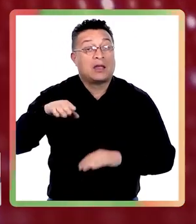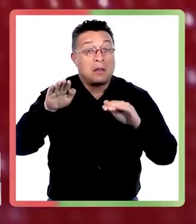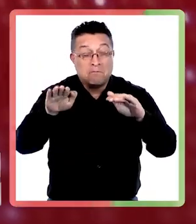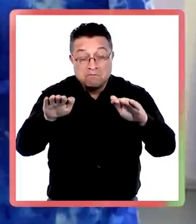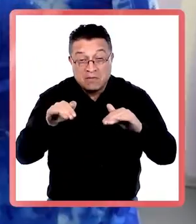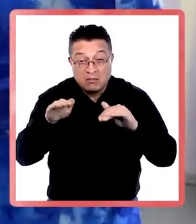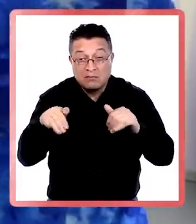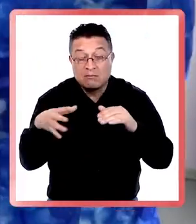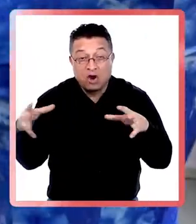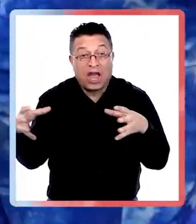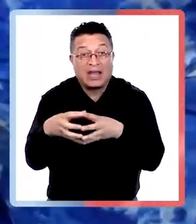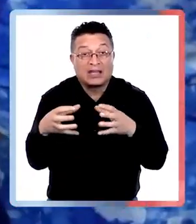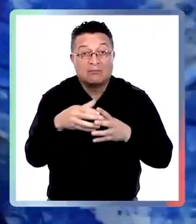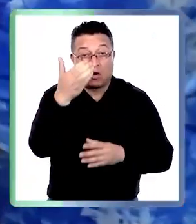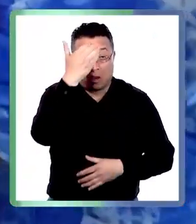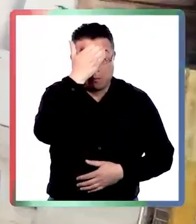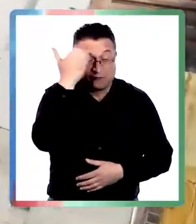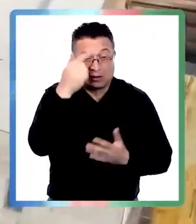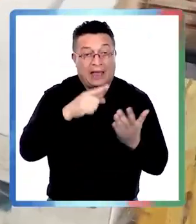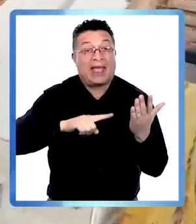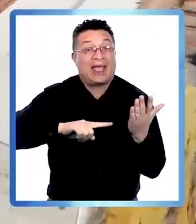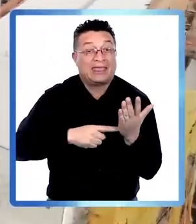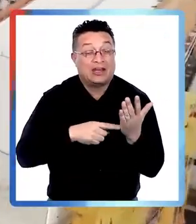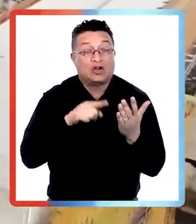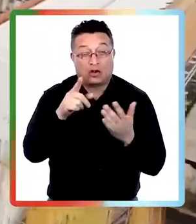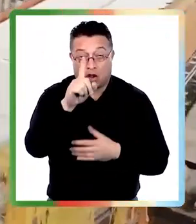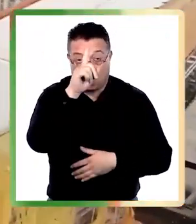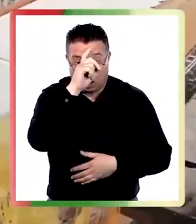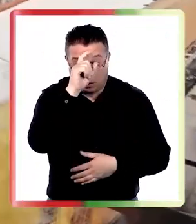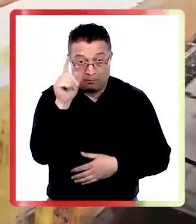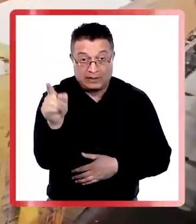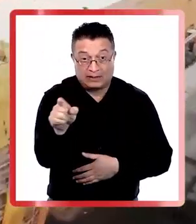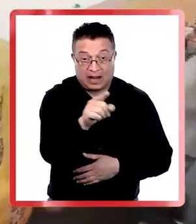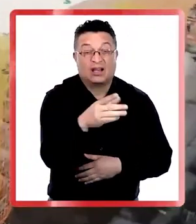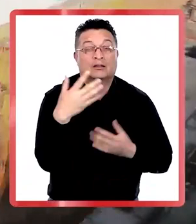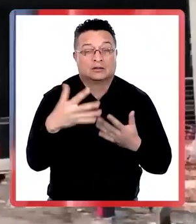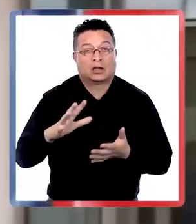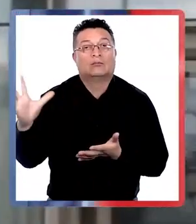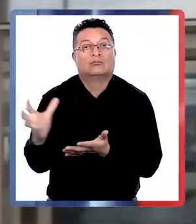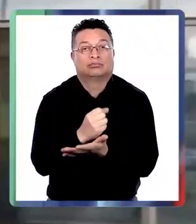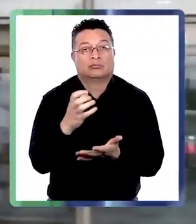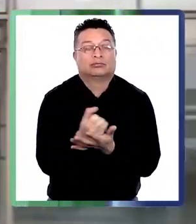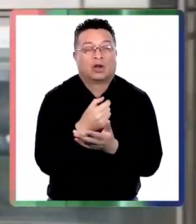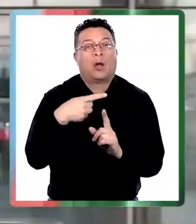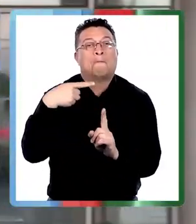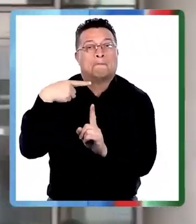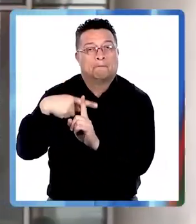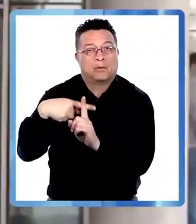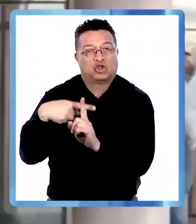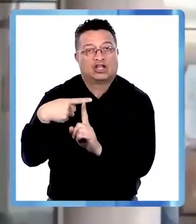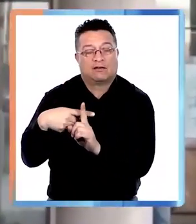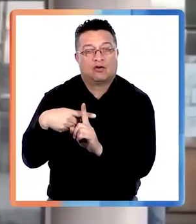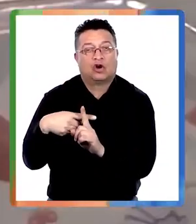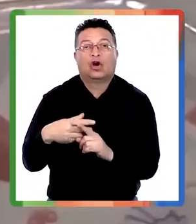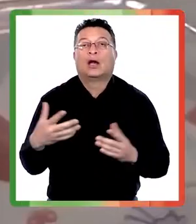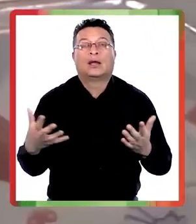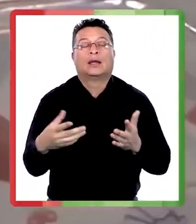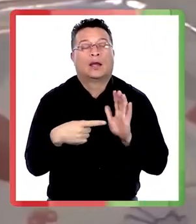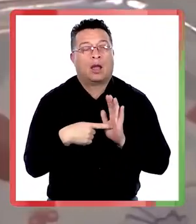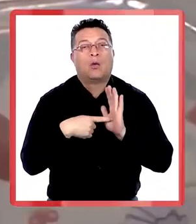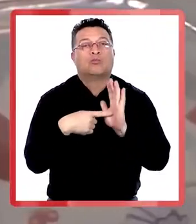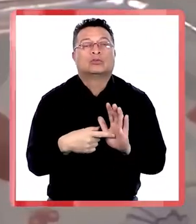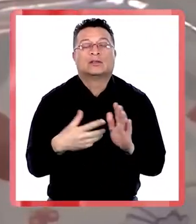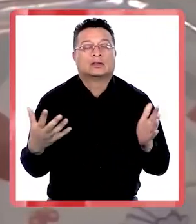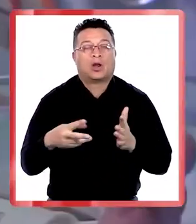anteriores, con los mismos equipos profesionales y técnicos de los hospitales, han logrado resultados positivos, lo